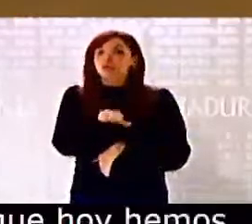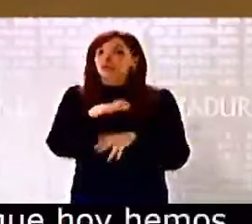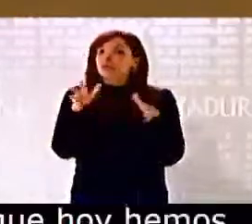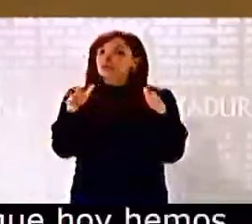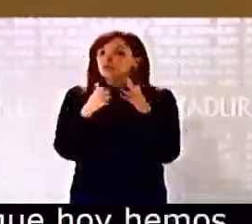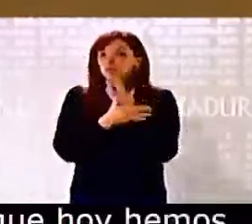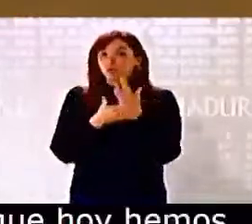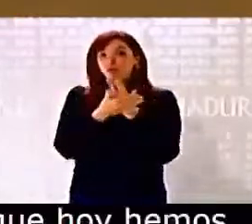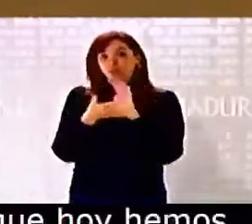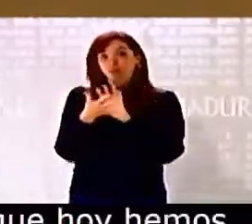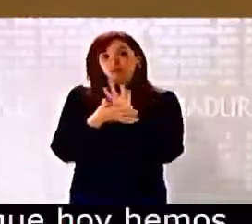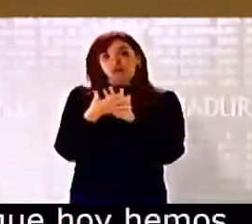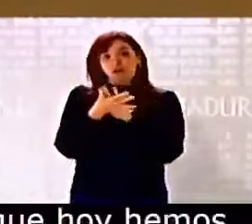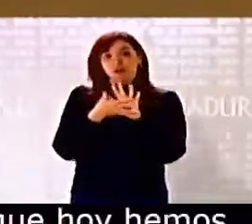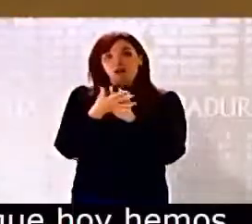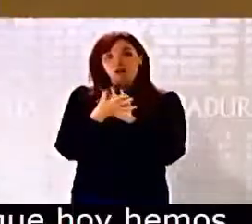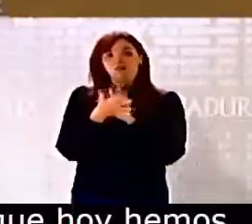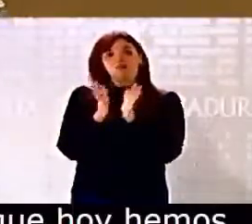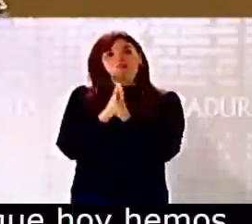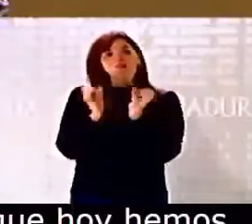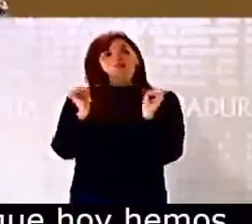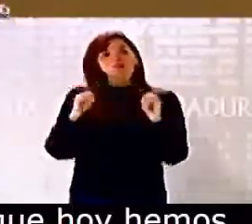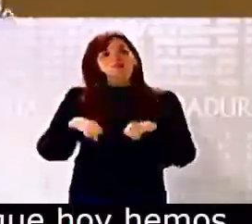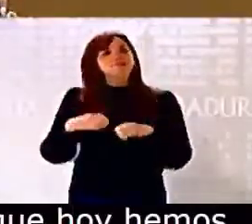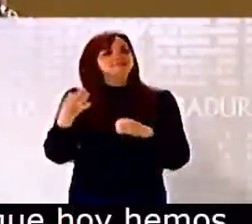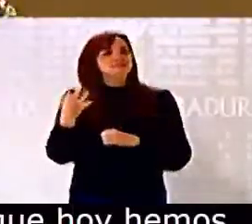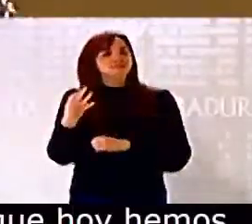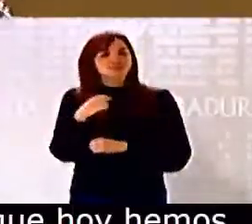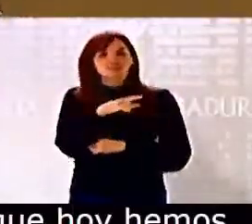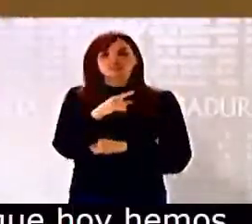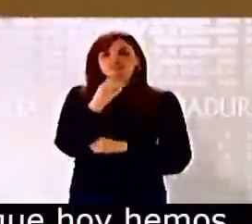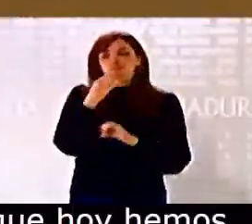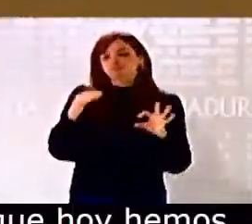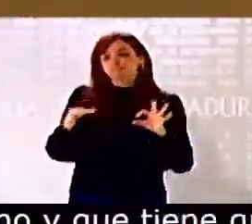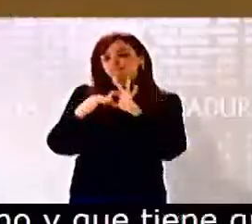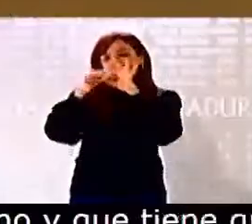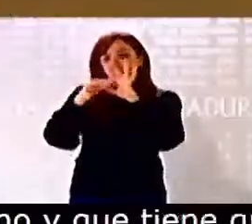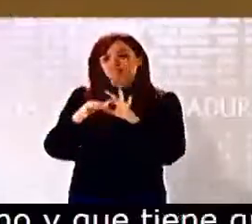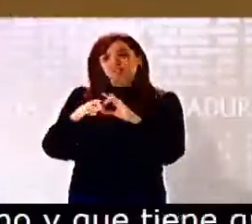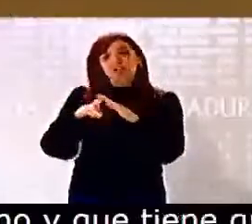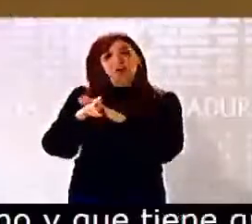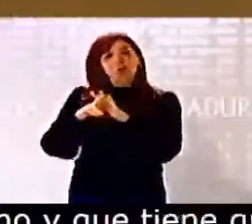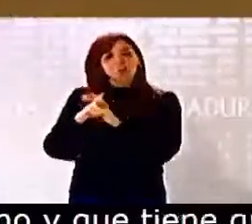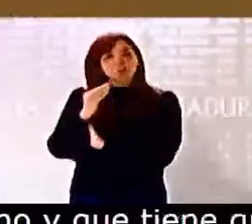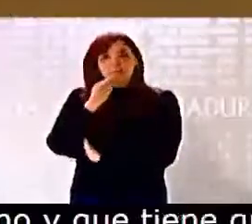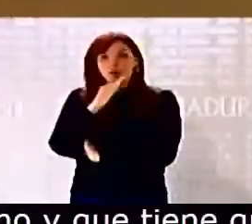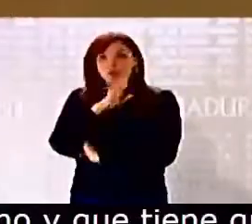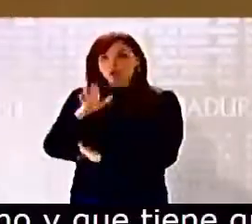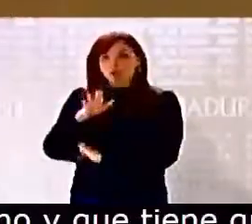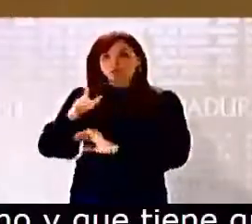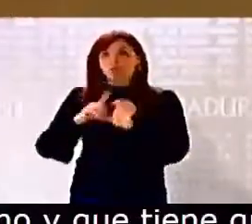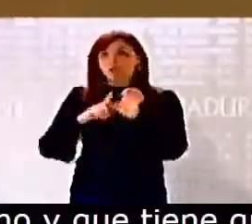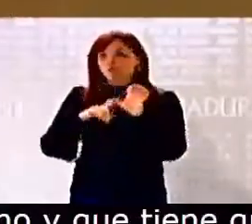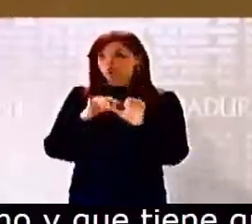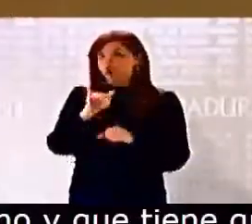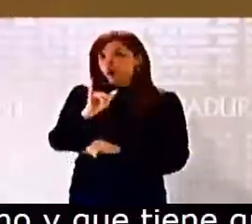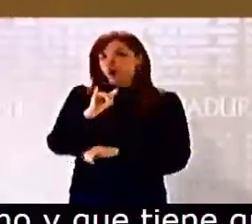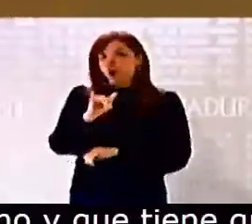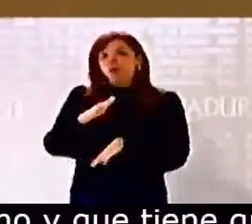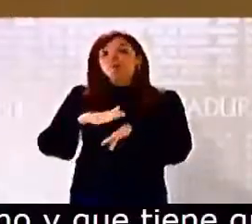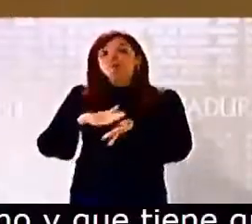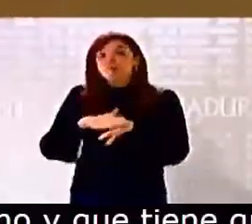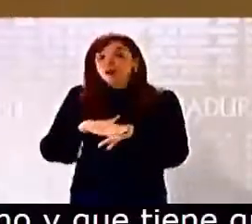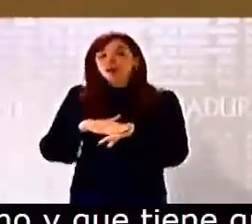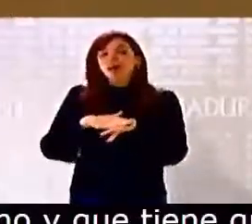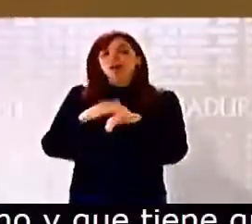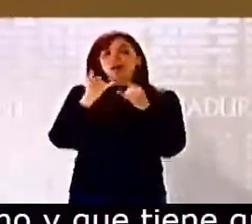y que tienen que ver con uno de los mejores instrumentos con los que cuenta Extremadura para hacer frente a una crisis y